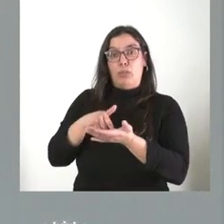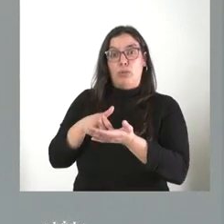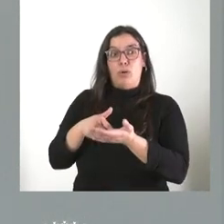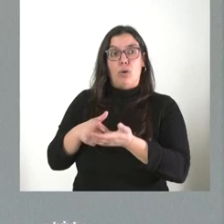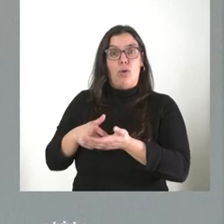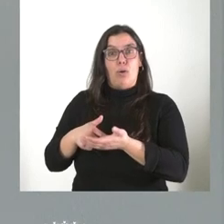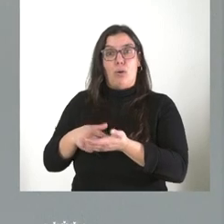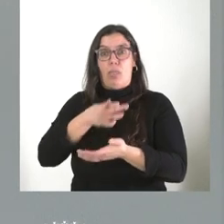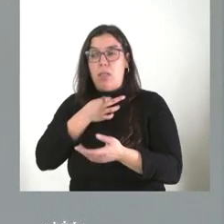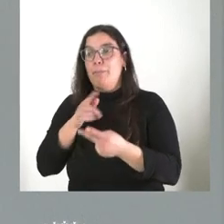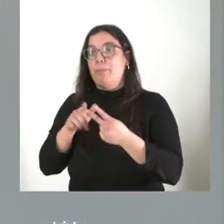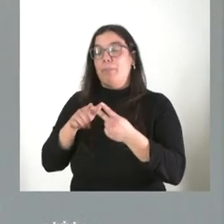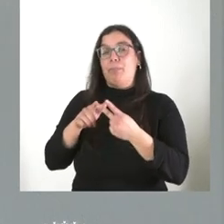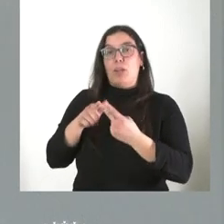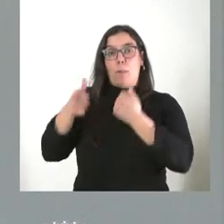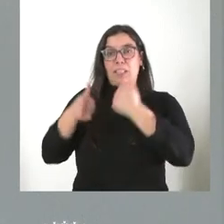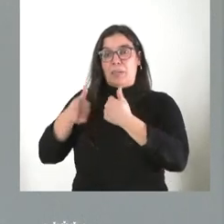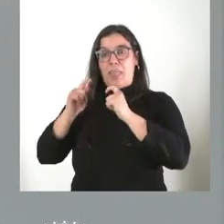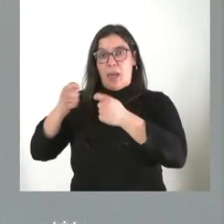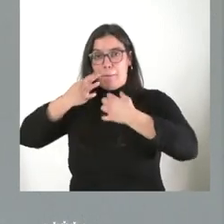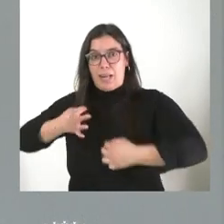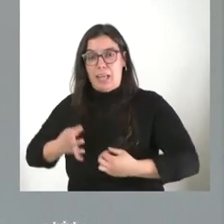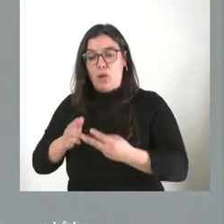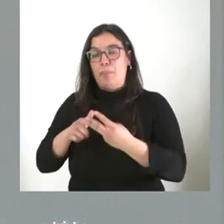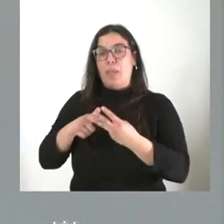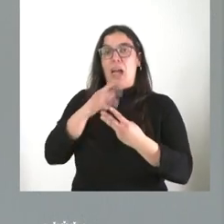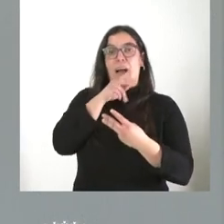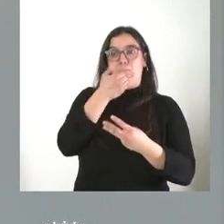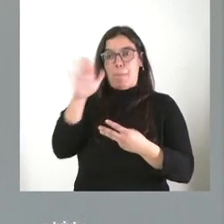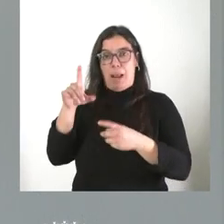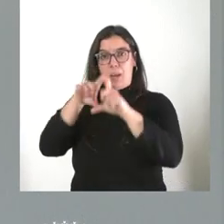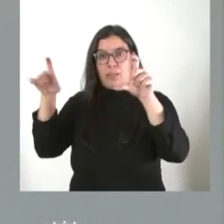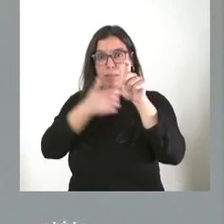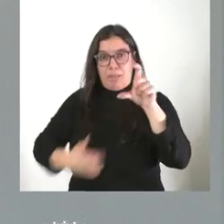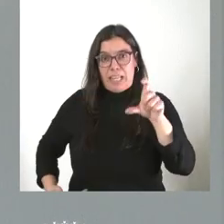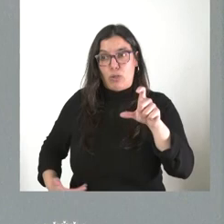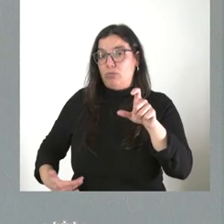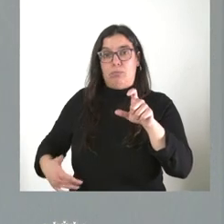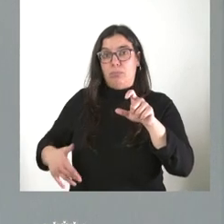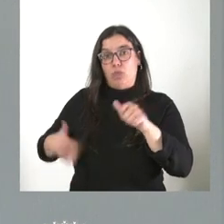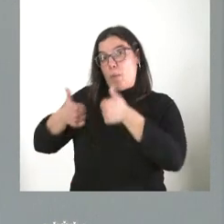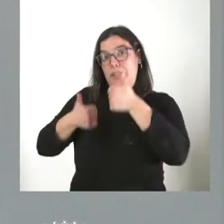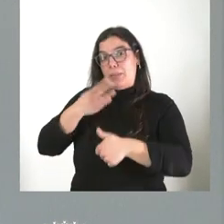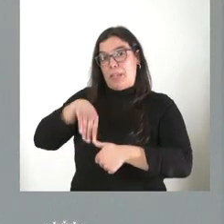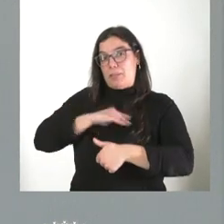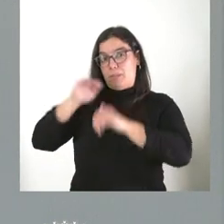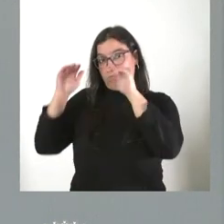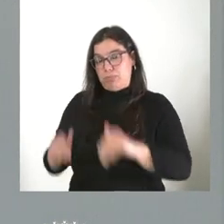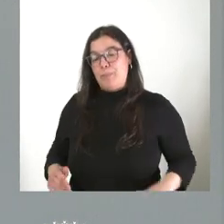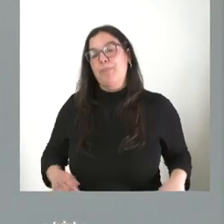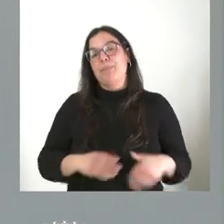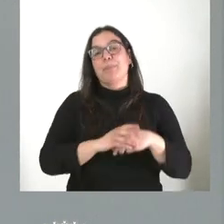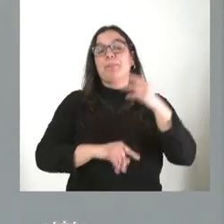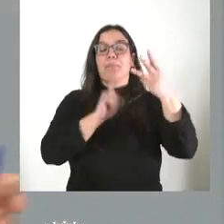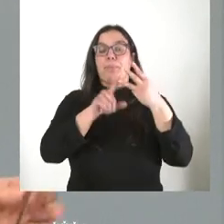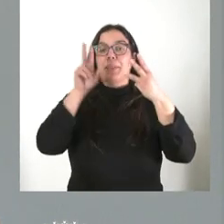si se pone en riesgo la competitividad si se habla mal de los empresarios se baja la competitividad de la economía española el debate